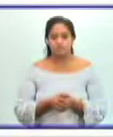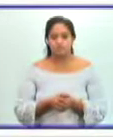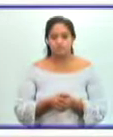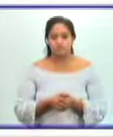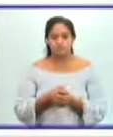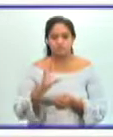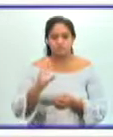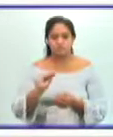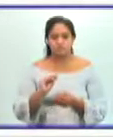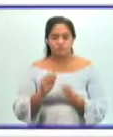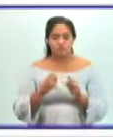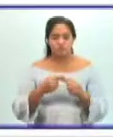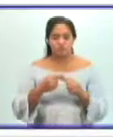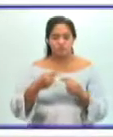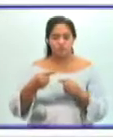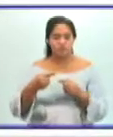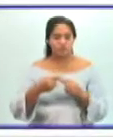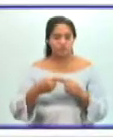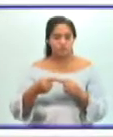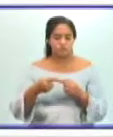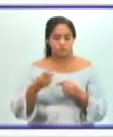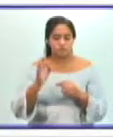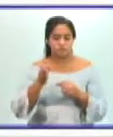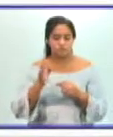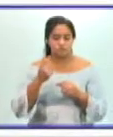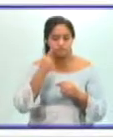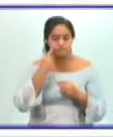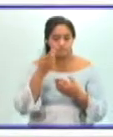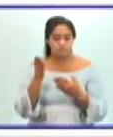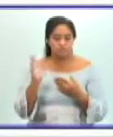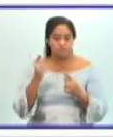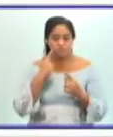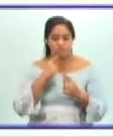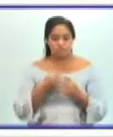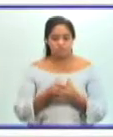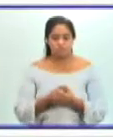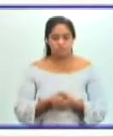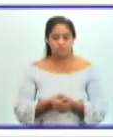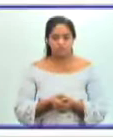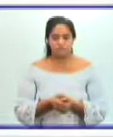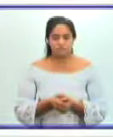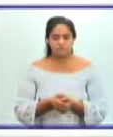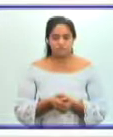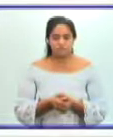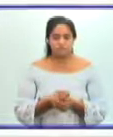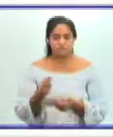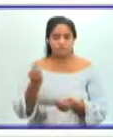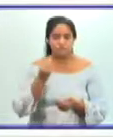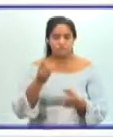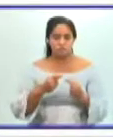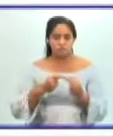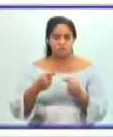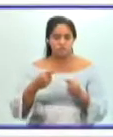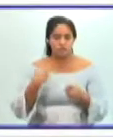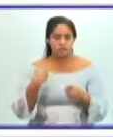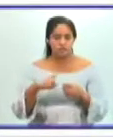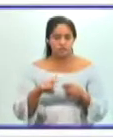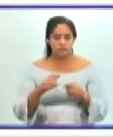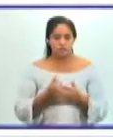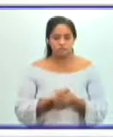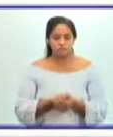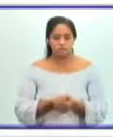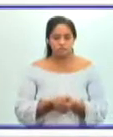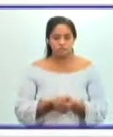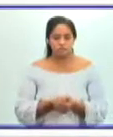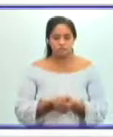las longitudes de un paralelogramo, conocidas las longitudes de otro paralelogramo, pero